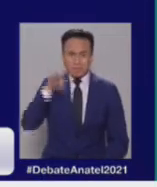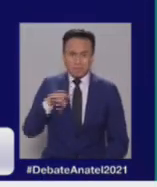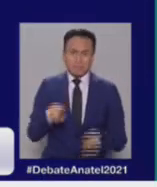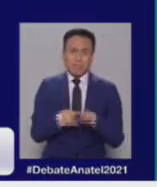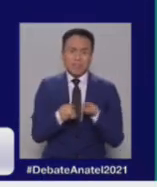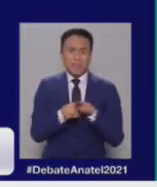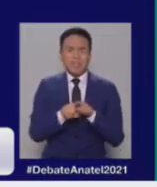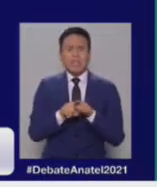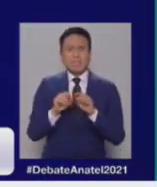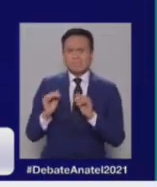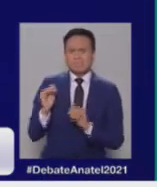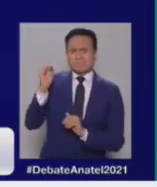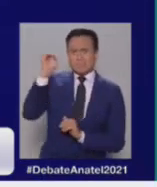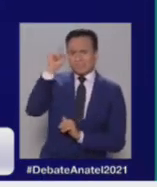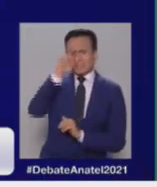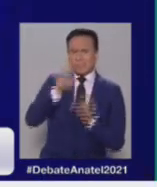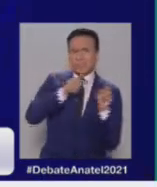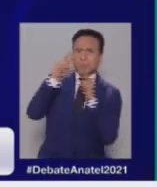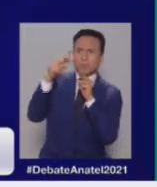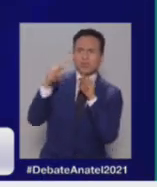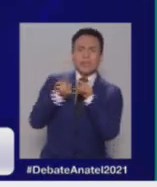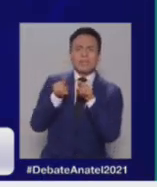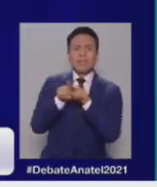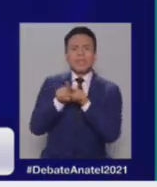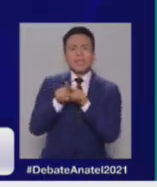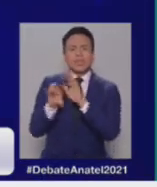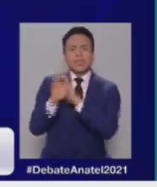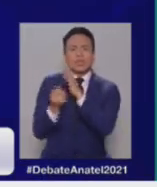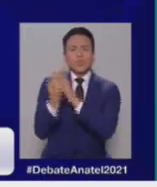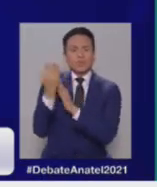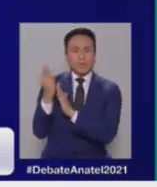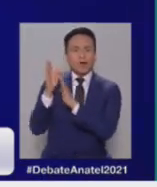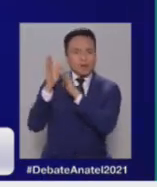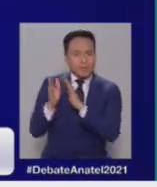deber, una condición fundamental. Si